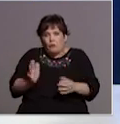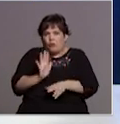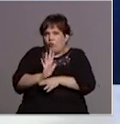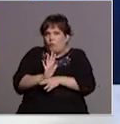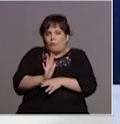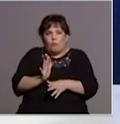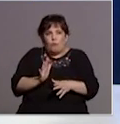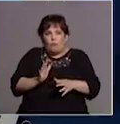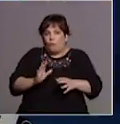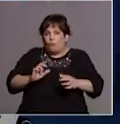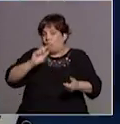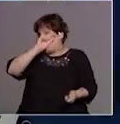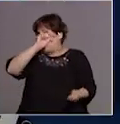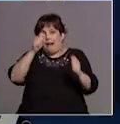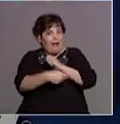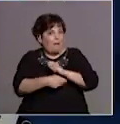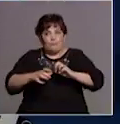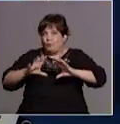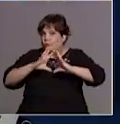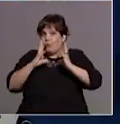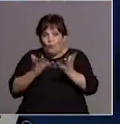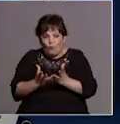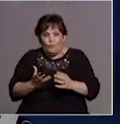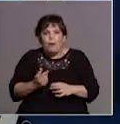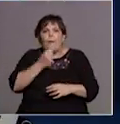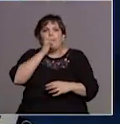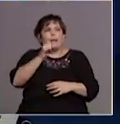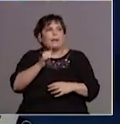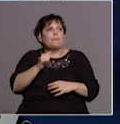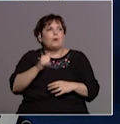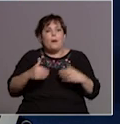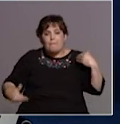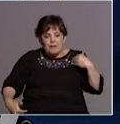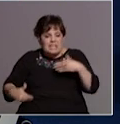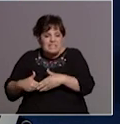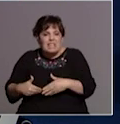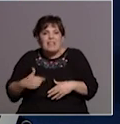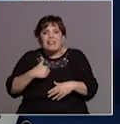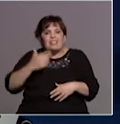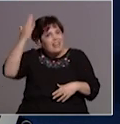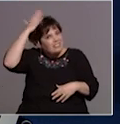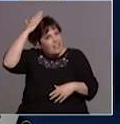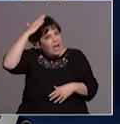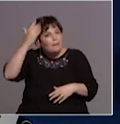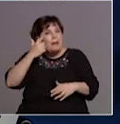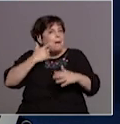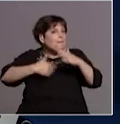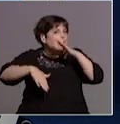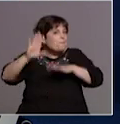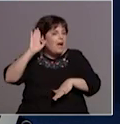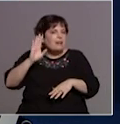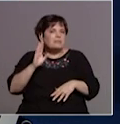una revolución general de todas esas estructuras por ejemplo es el presidente que ha tenido el mayor número